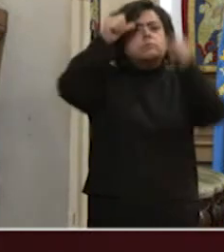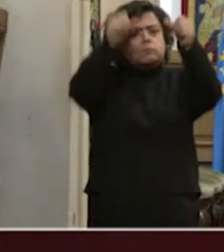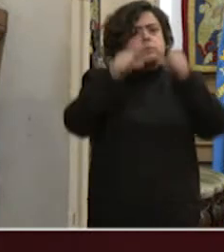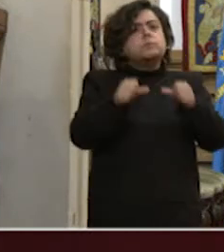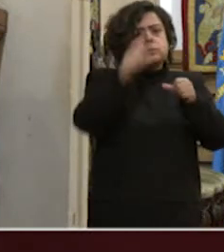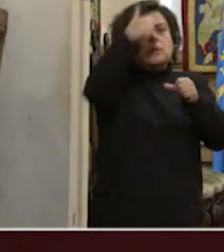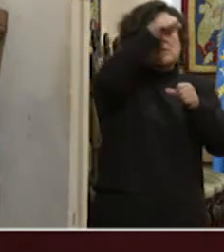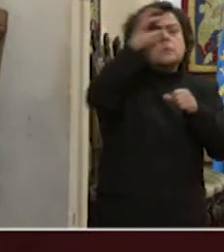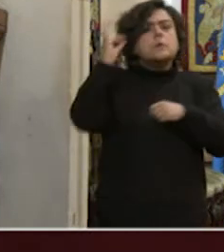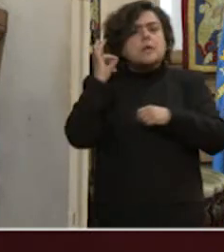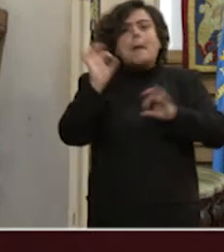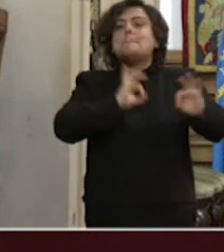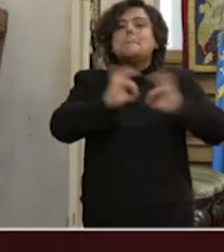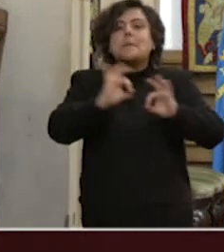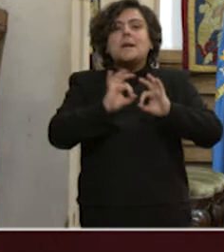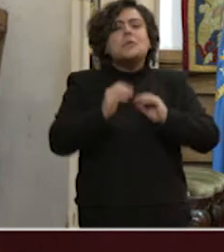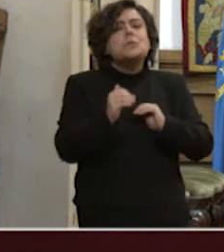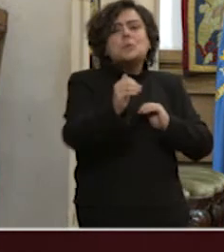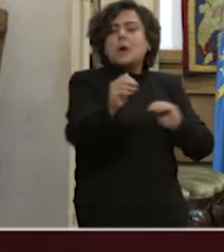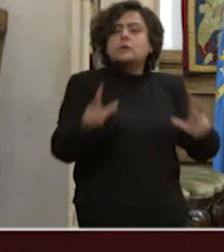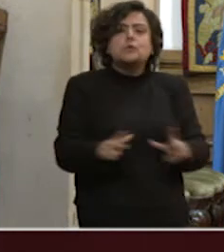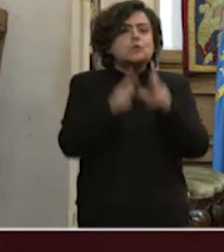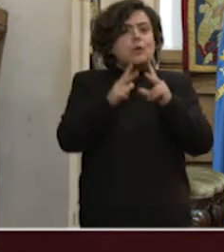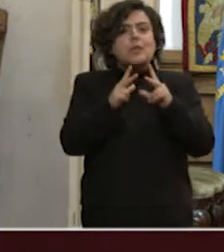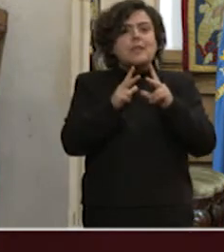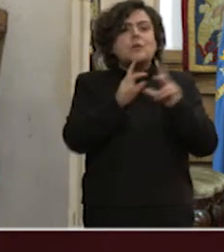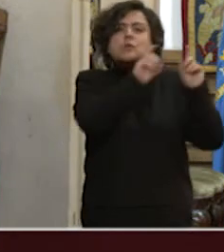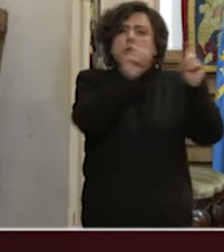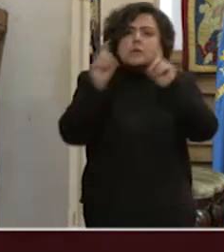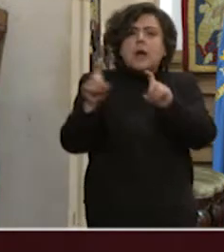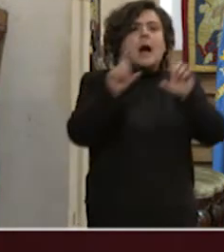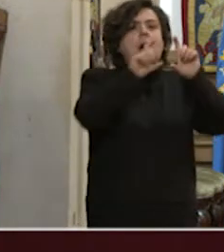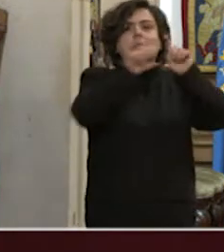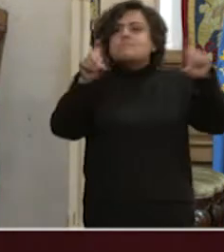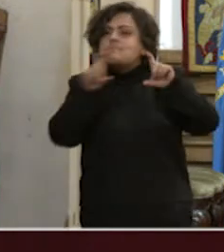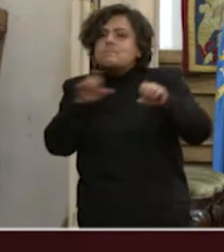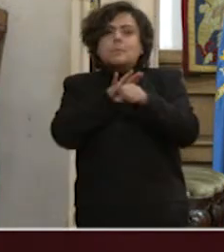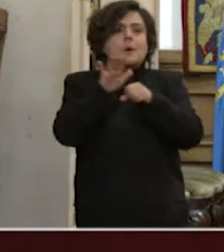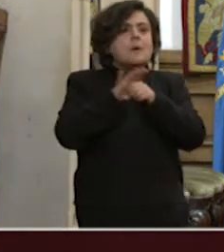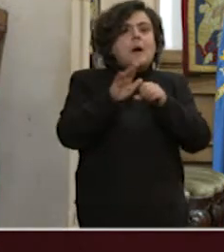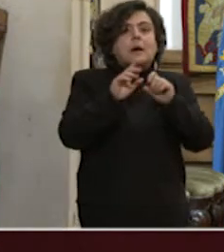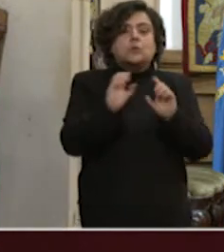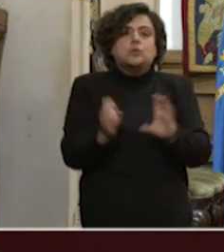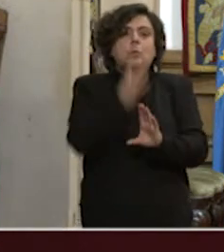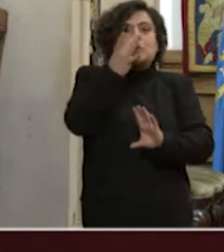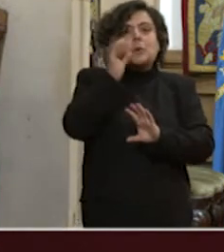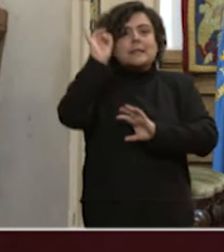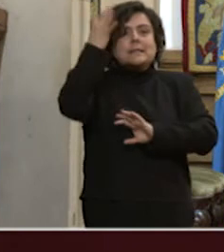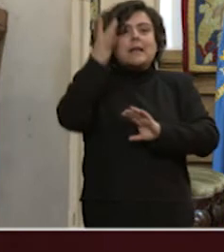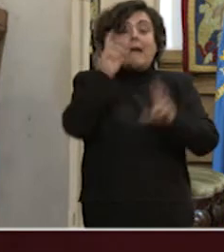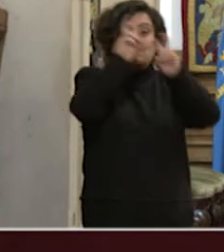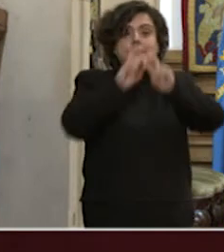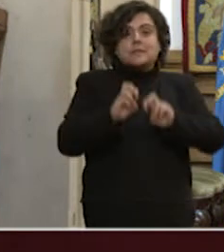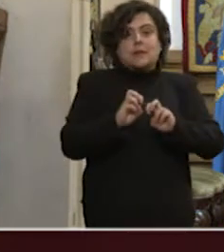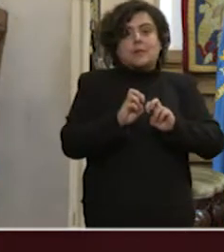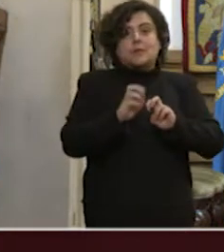y doctores preparados para servir a la sociedad a través de la enseñanza, las empresas, el emprendimiento y la investigación. Por